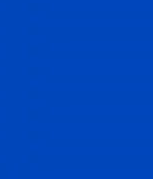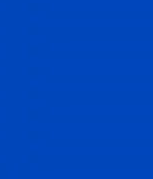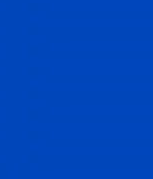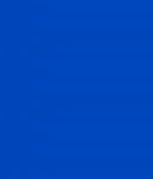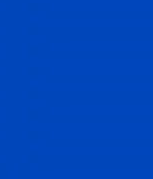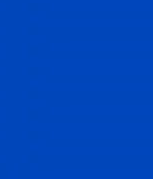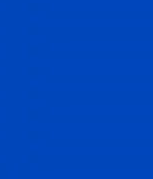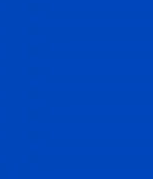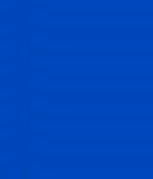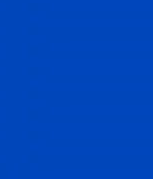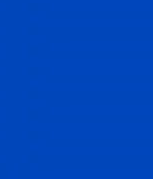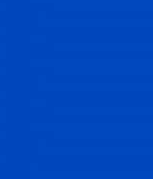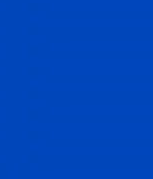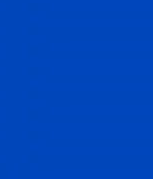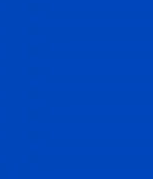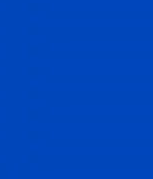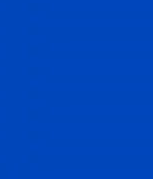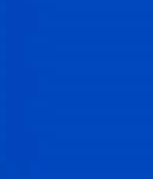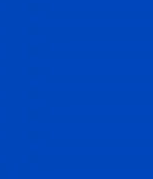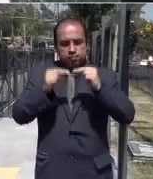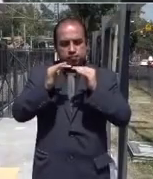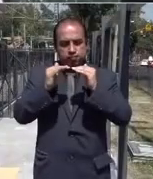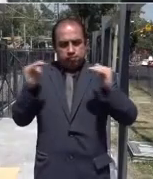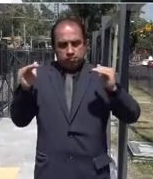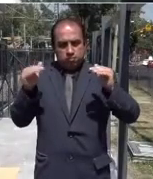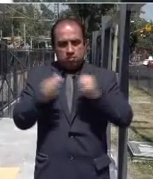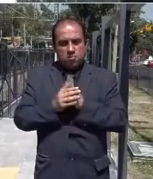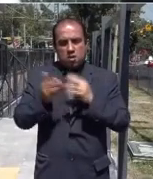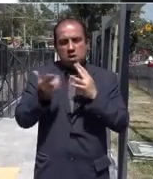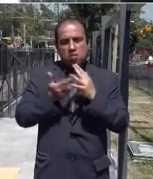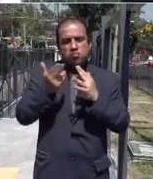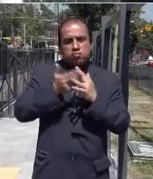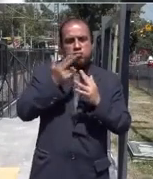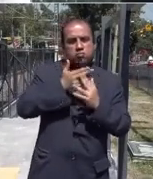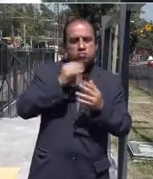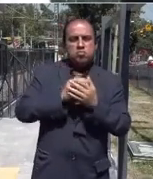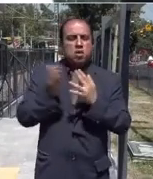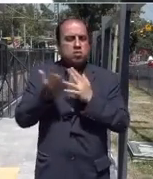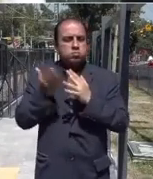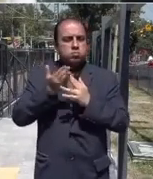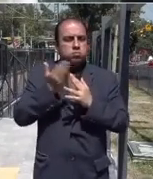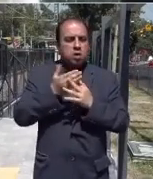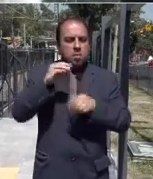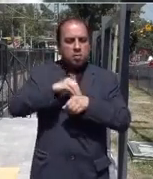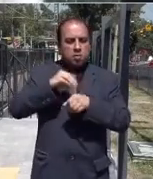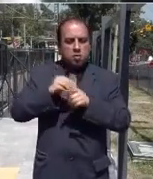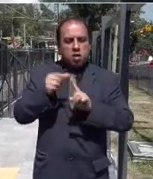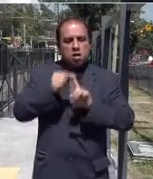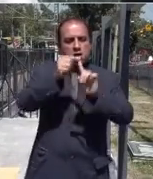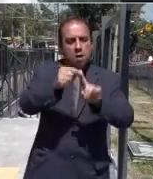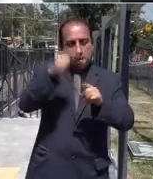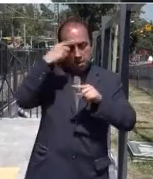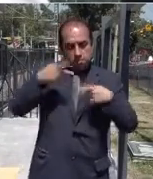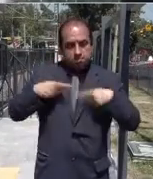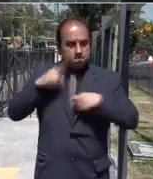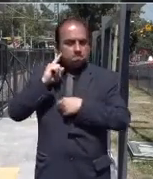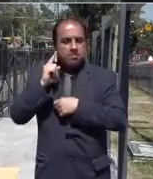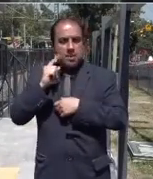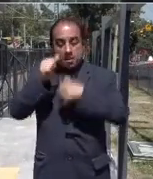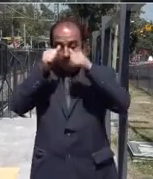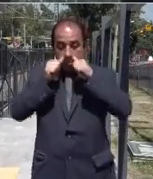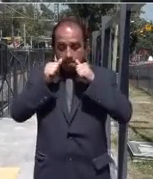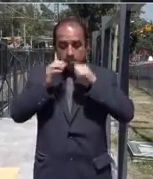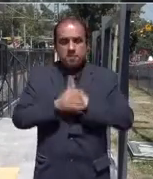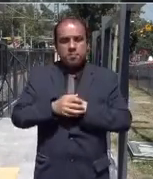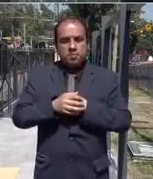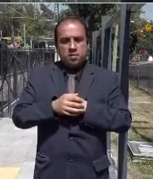etapa es la nivelación de las estaciones, marcarles guía para ciegos, líneas